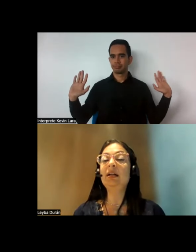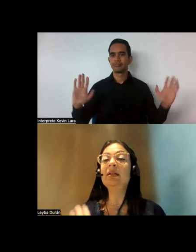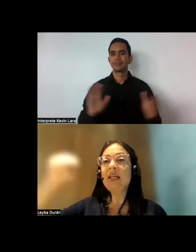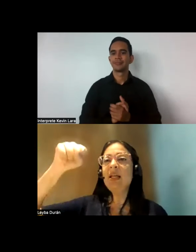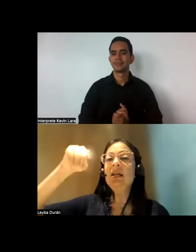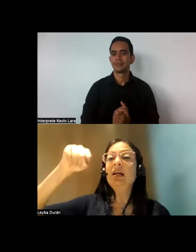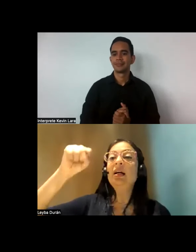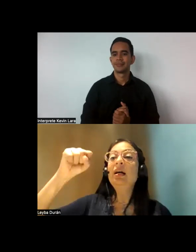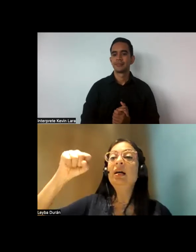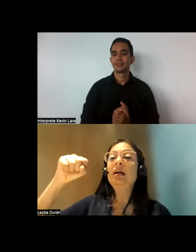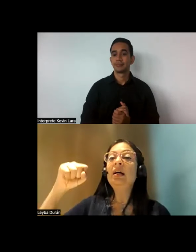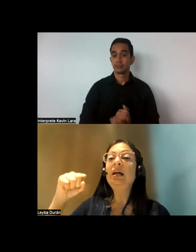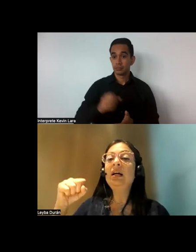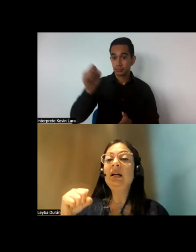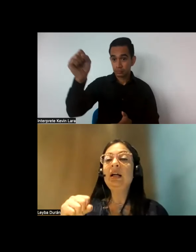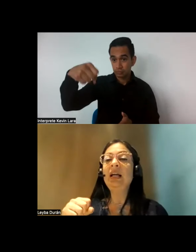¿Sí?